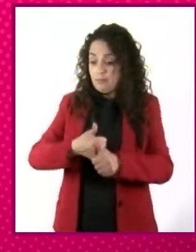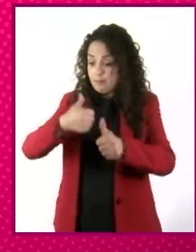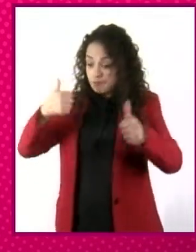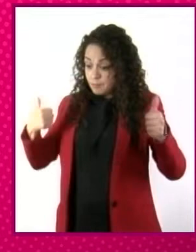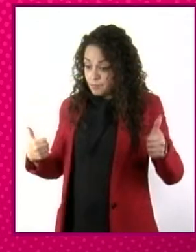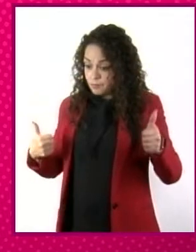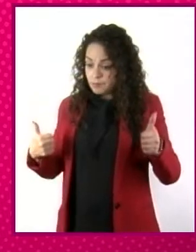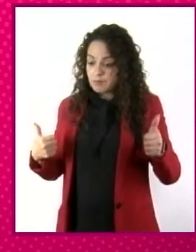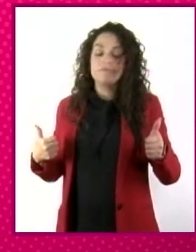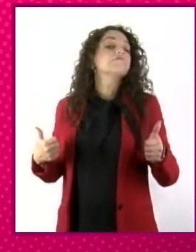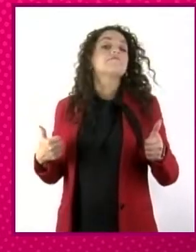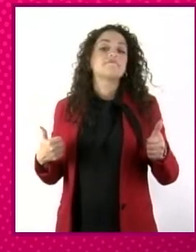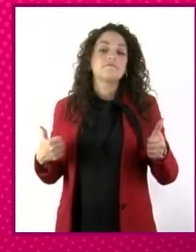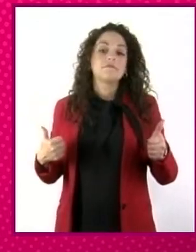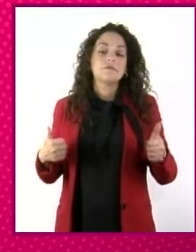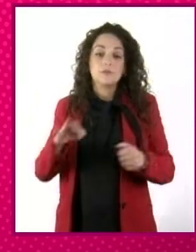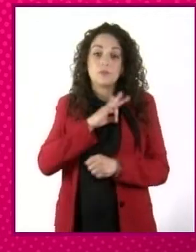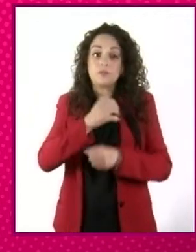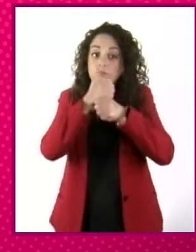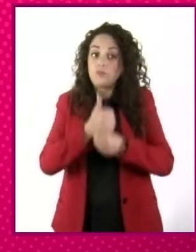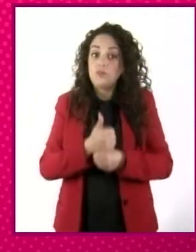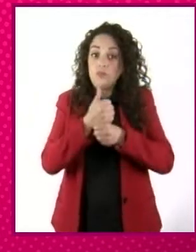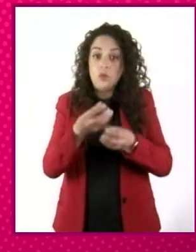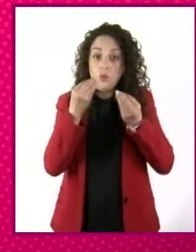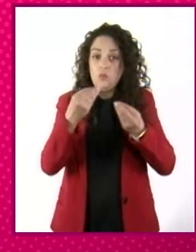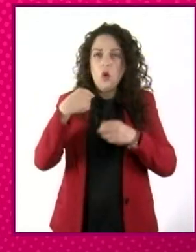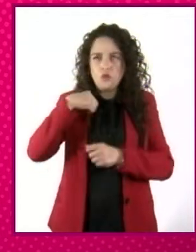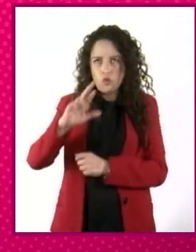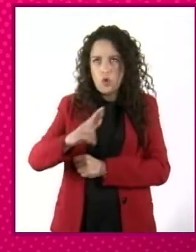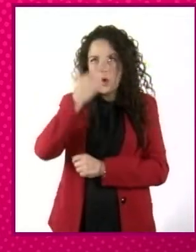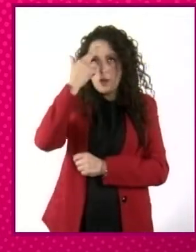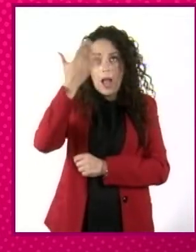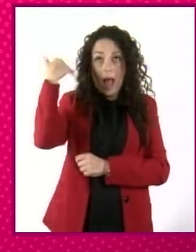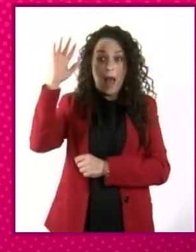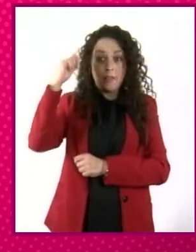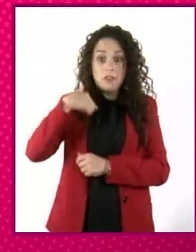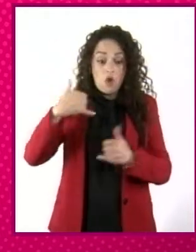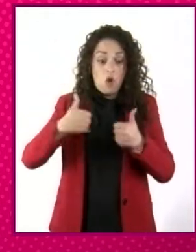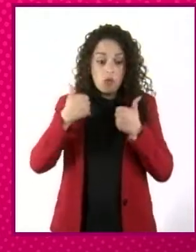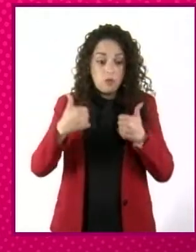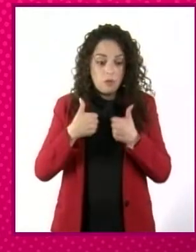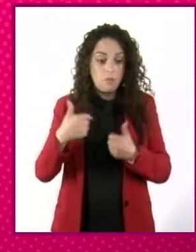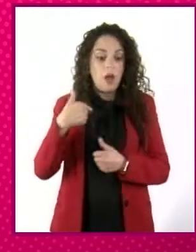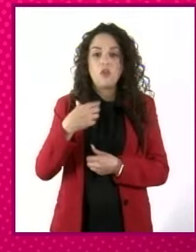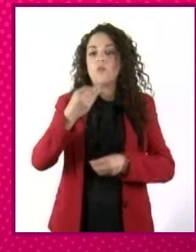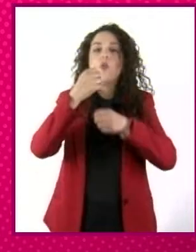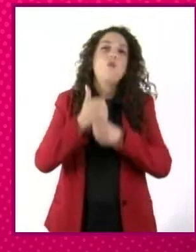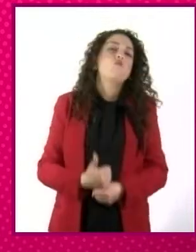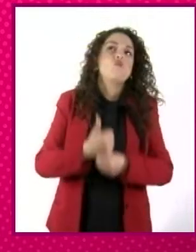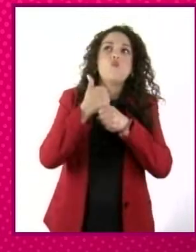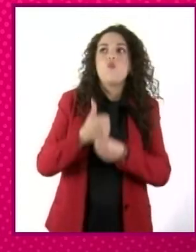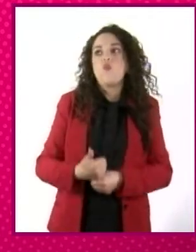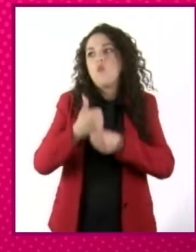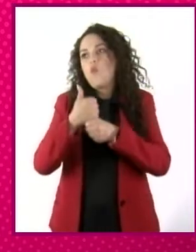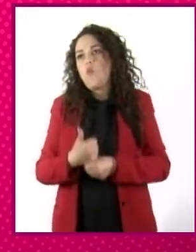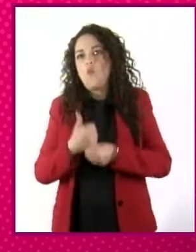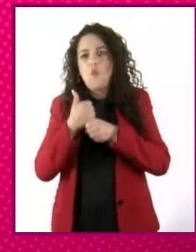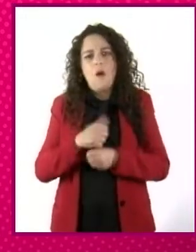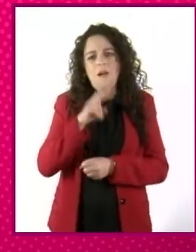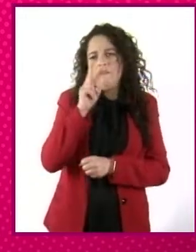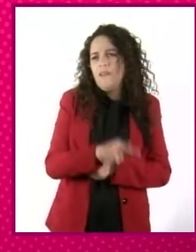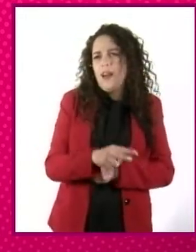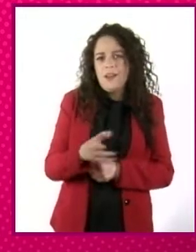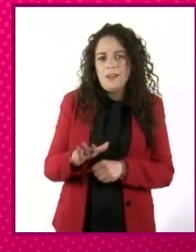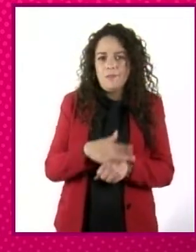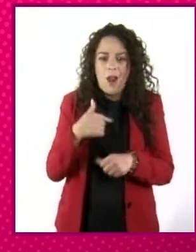de desamor, que puede ser muy muy dolorosa. Yo me acuerdo cuando era adolescente, yo creo que eran las penas más sufridas que tenía, pero después uno se da cuenta